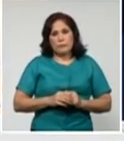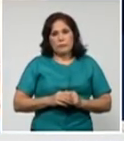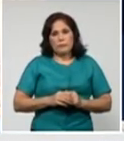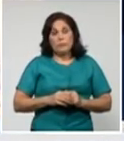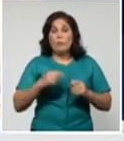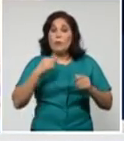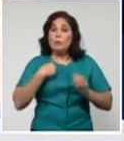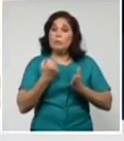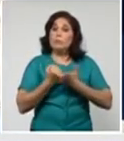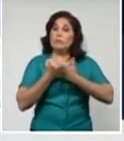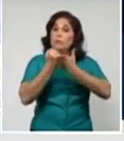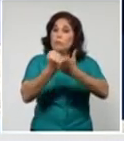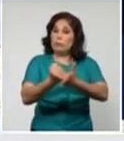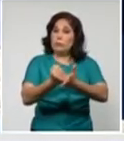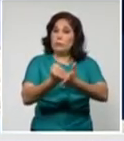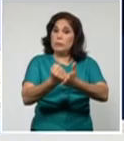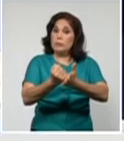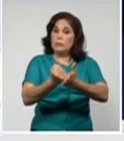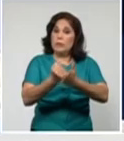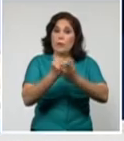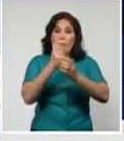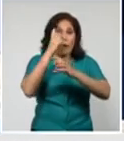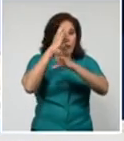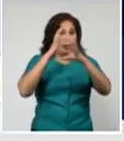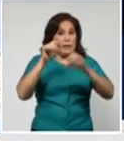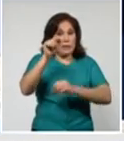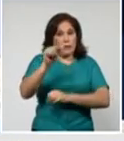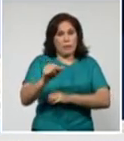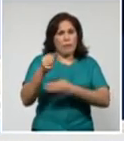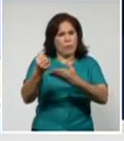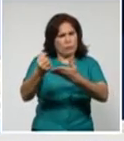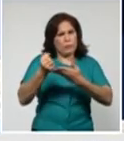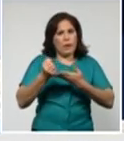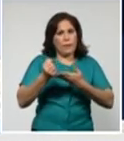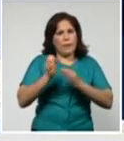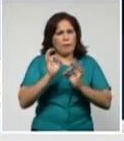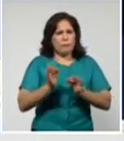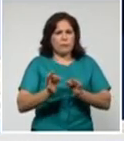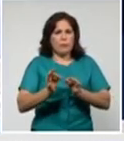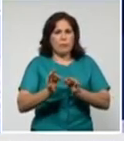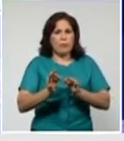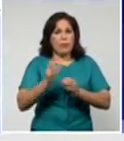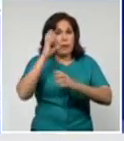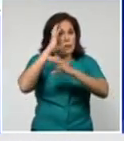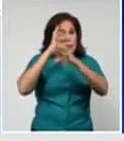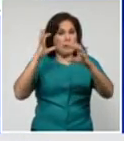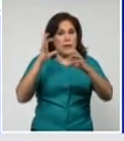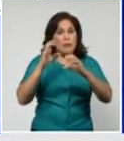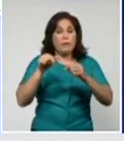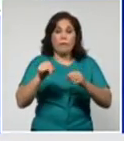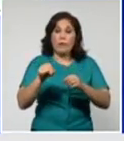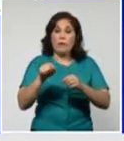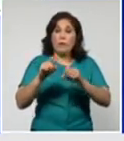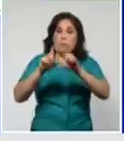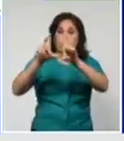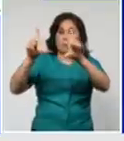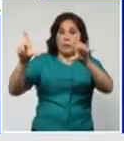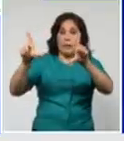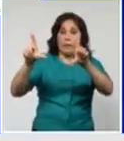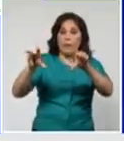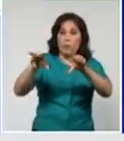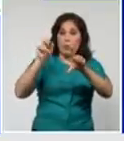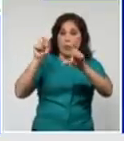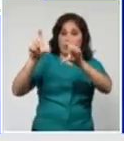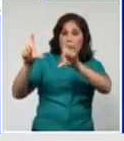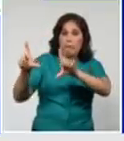apoyo del máster Millán, de la Academia de Ciencias, si Lidia nos permite, nada más